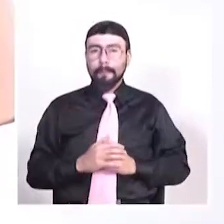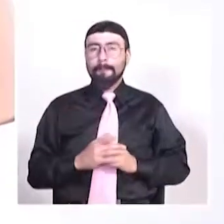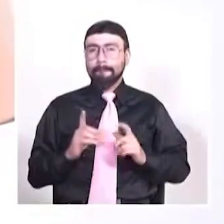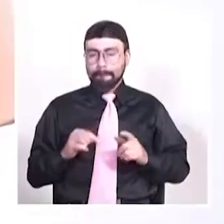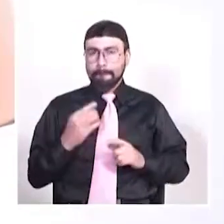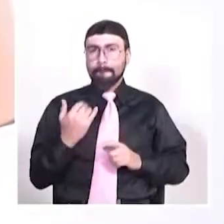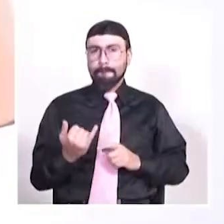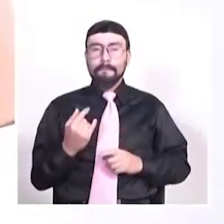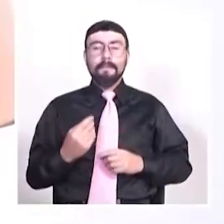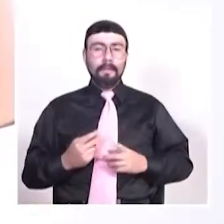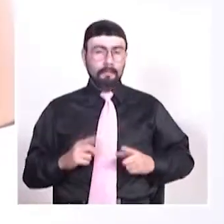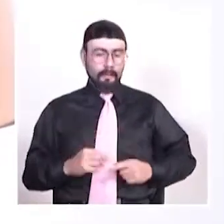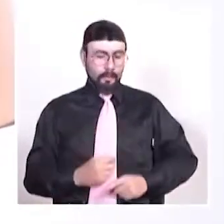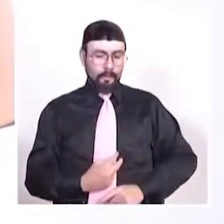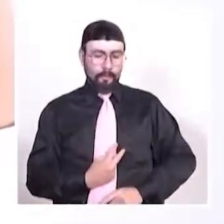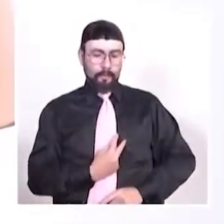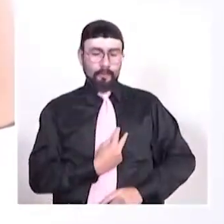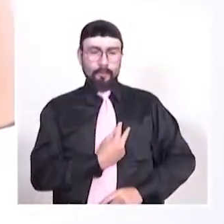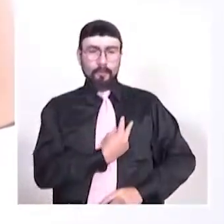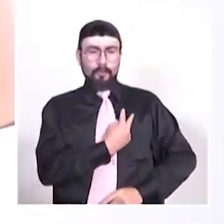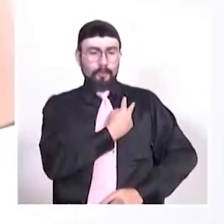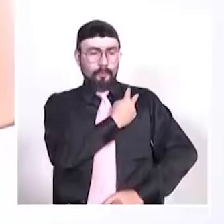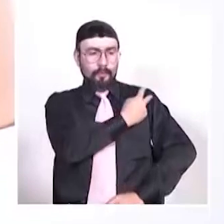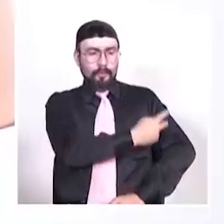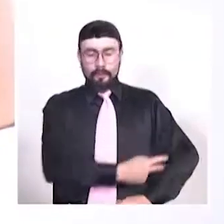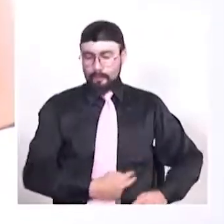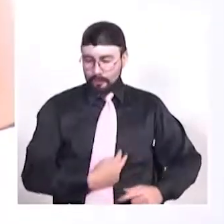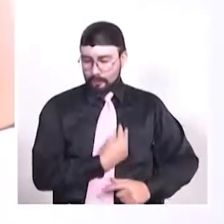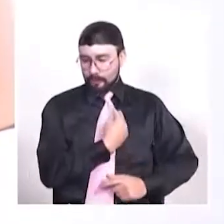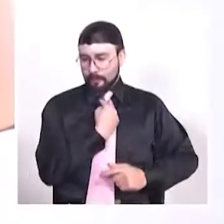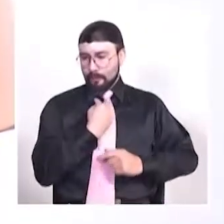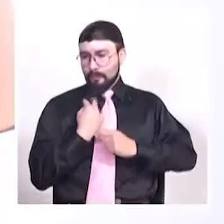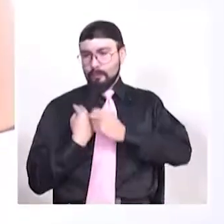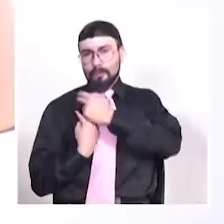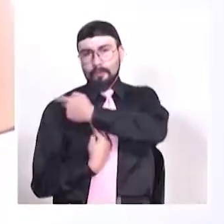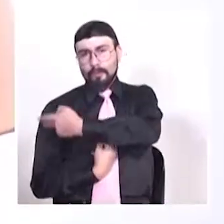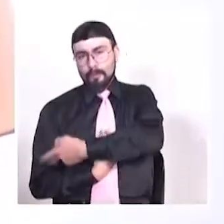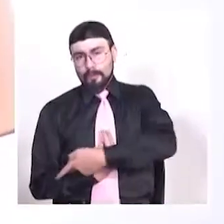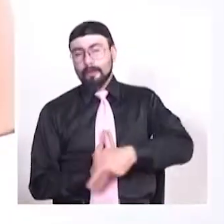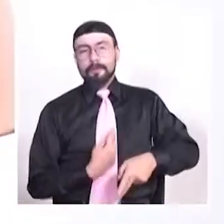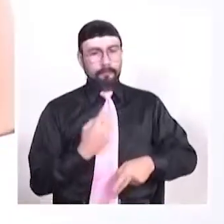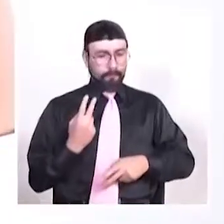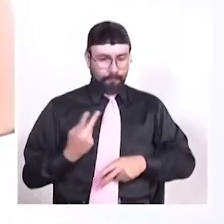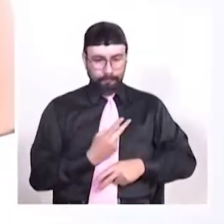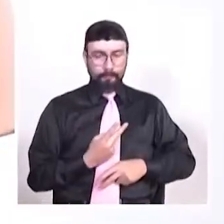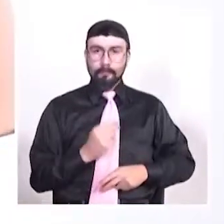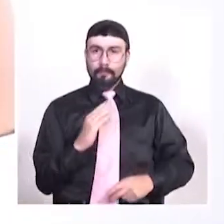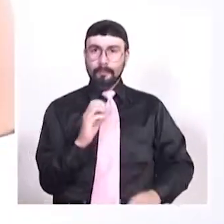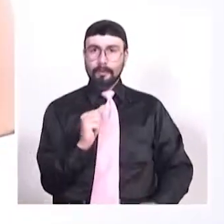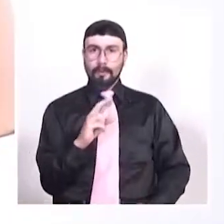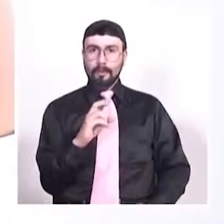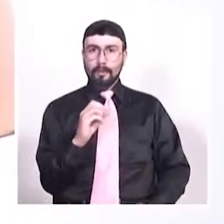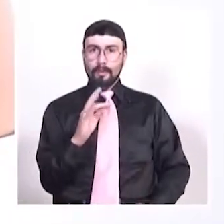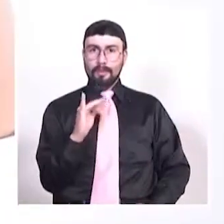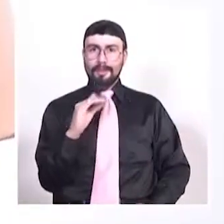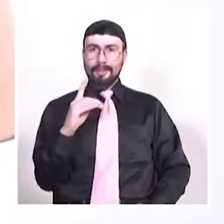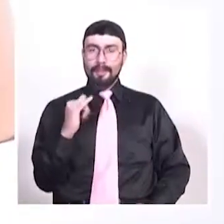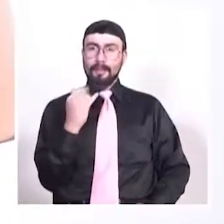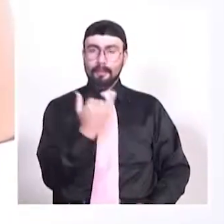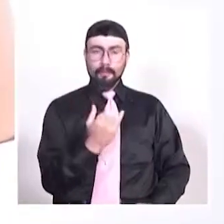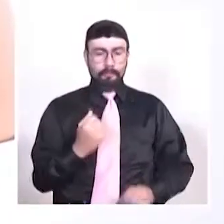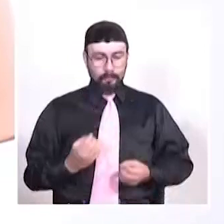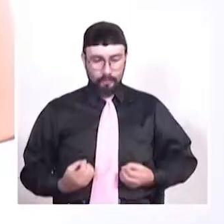también asciende y esas dos carótidas son las arterias encargadas básicamente